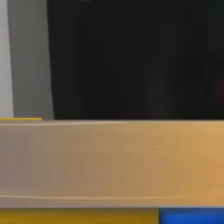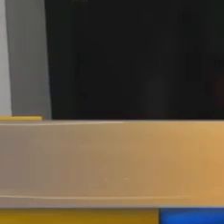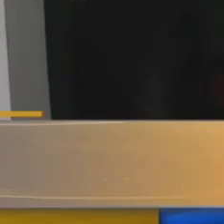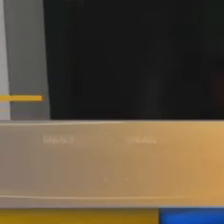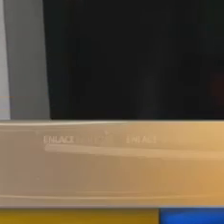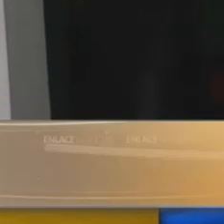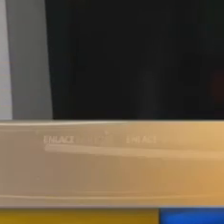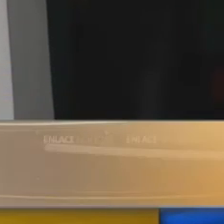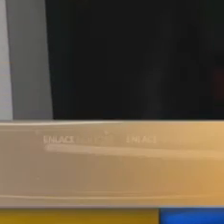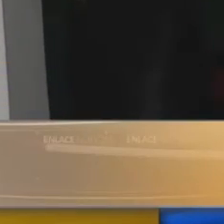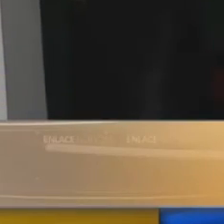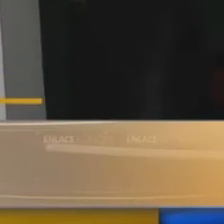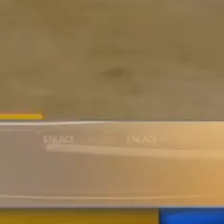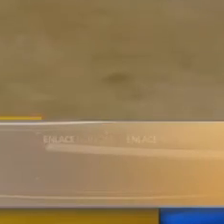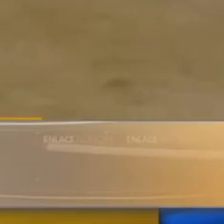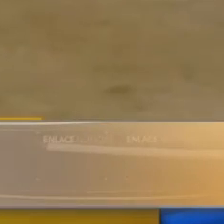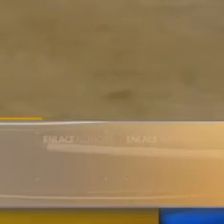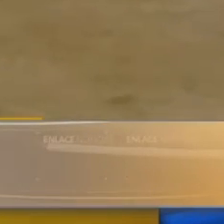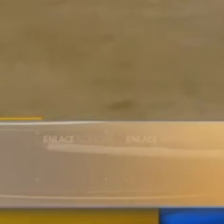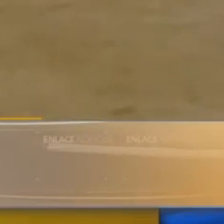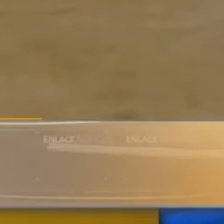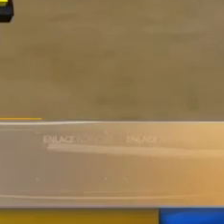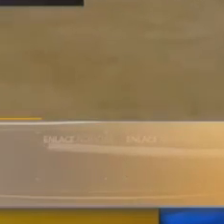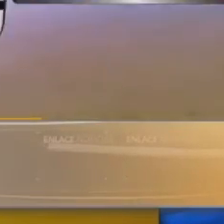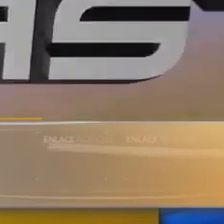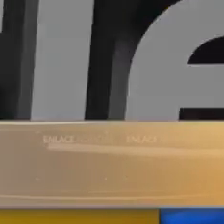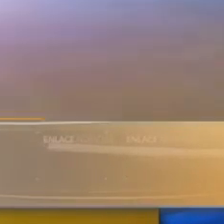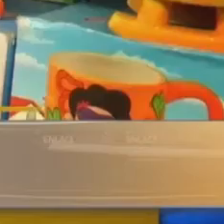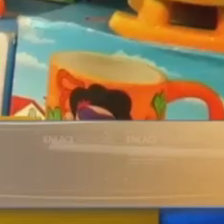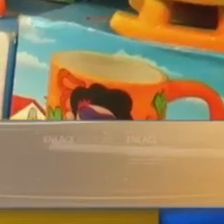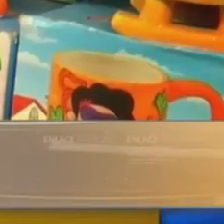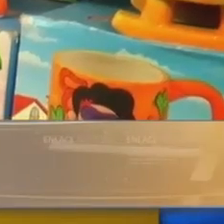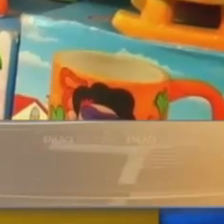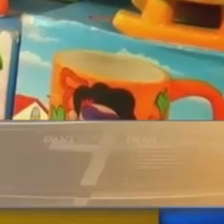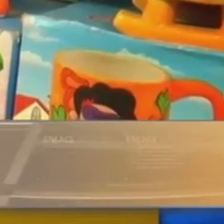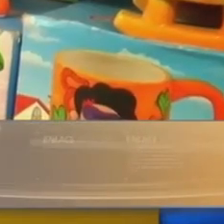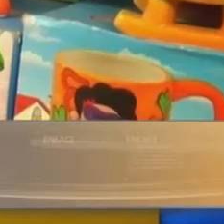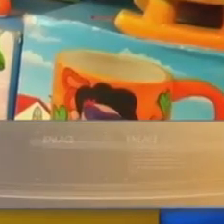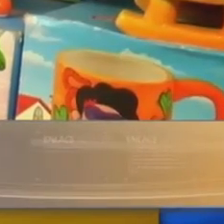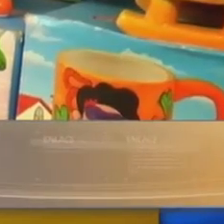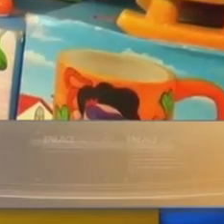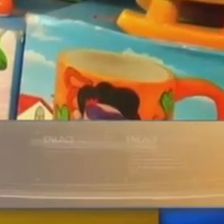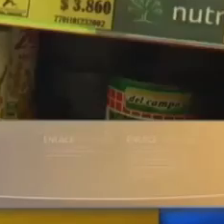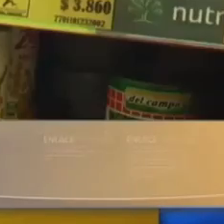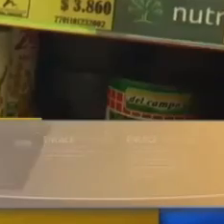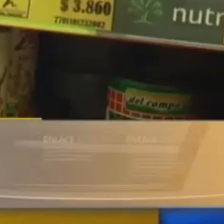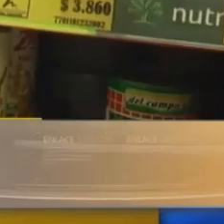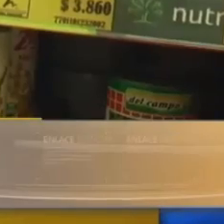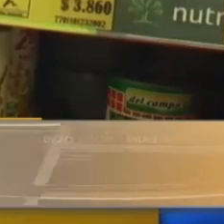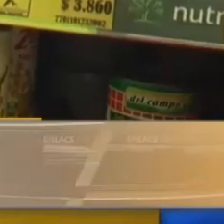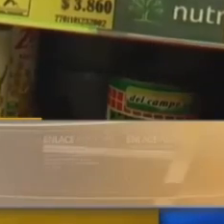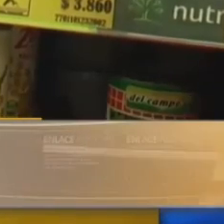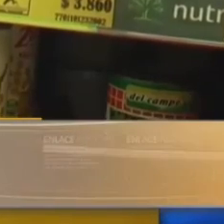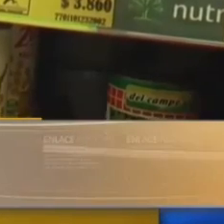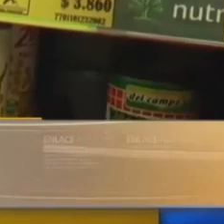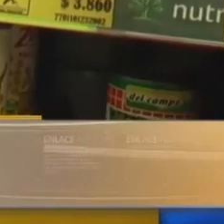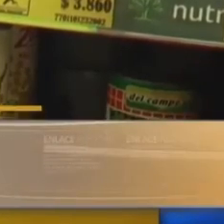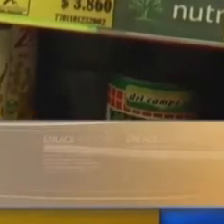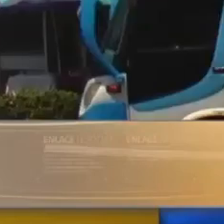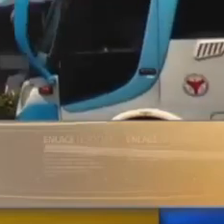es campeona suramericana de softball con la selección colombiana de mayores. Y al cierre, mañana 1 de julio en Maravilla Centro